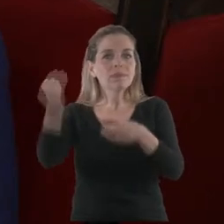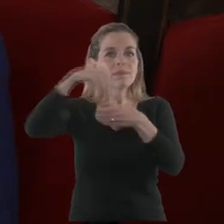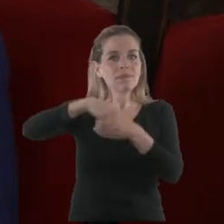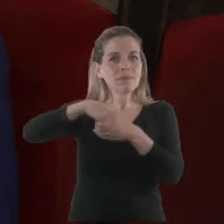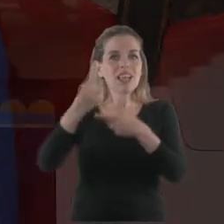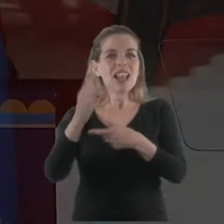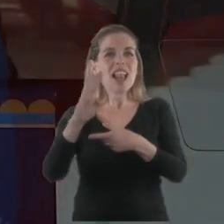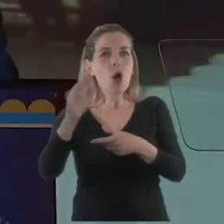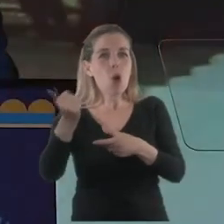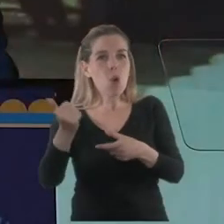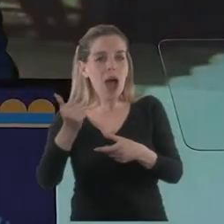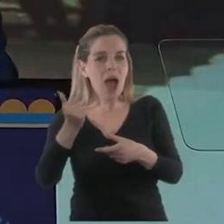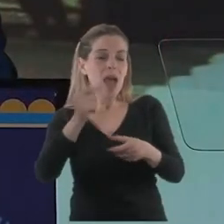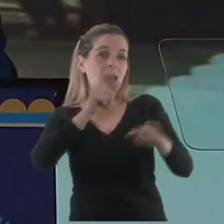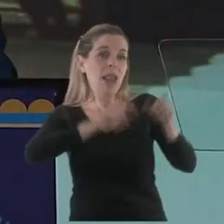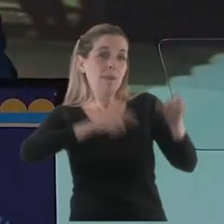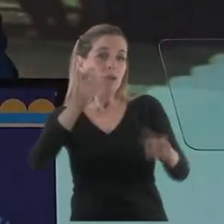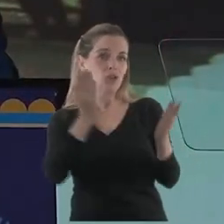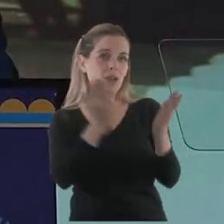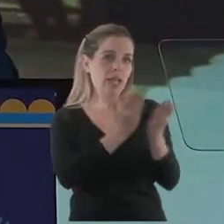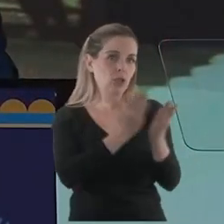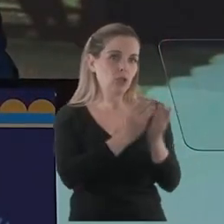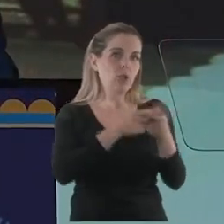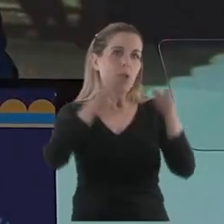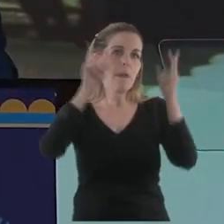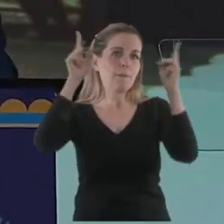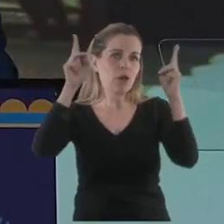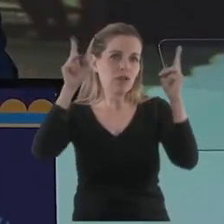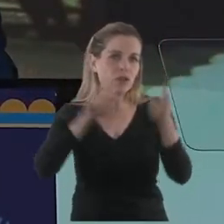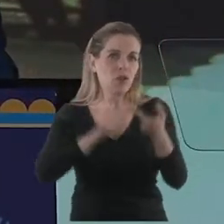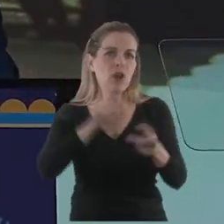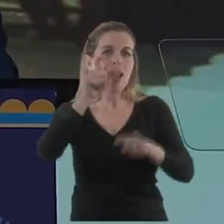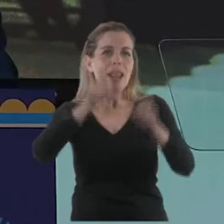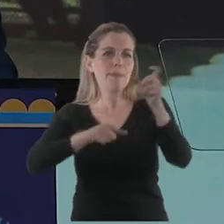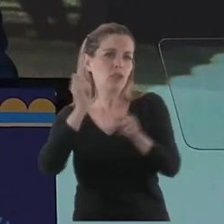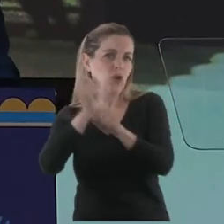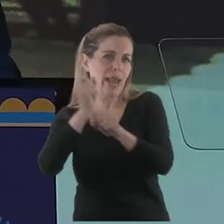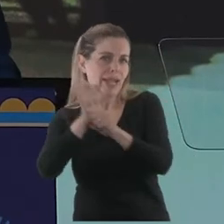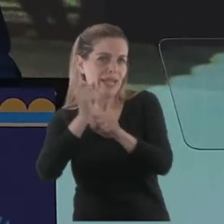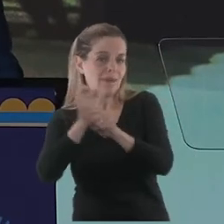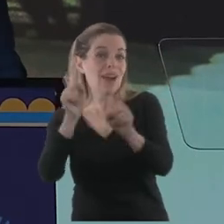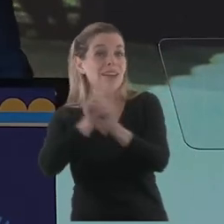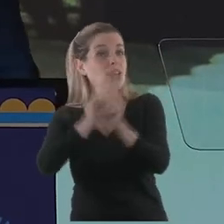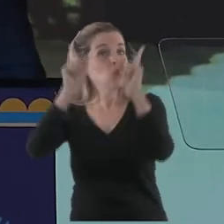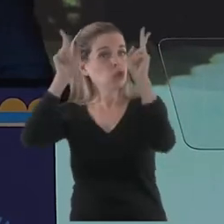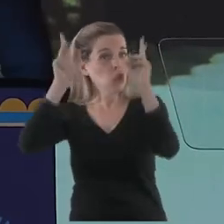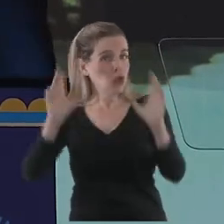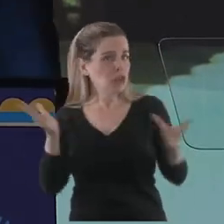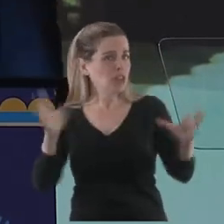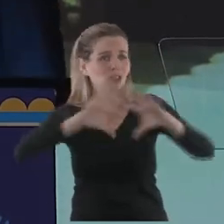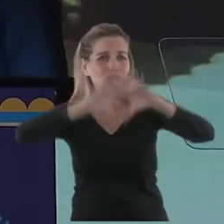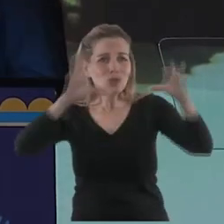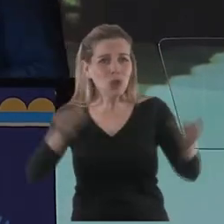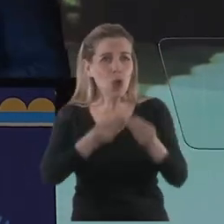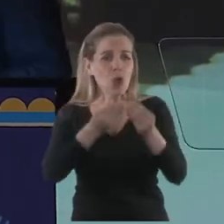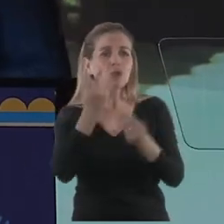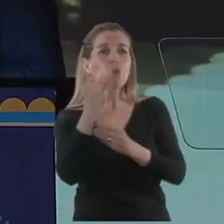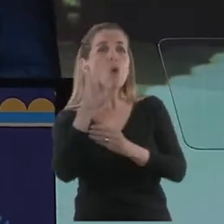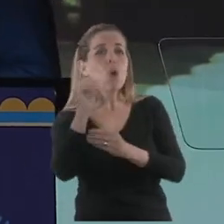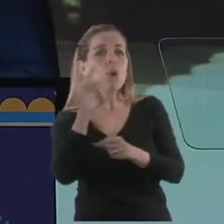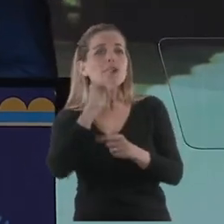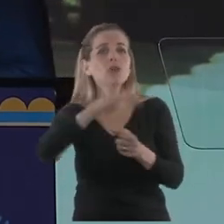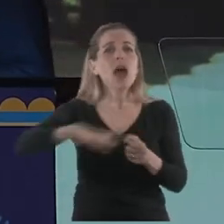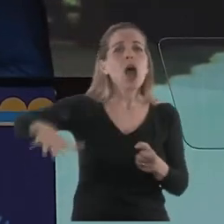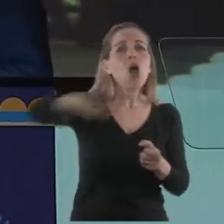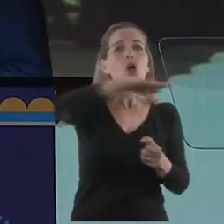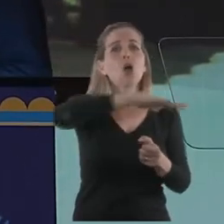institución, los estudiantes, los profesores, los trabajadores no docentes. La UBA es una comunidad educativa con